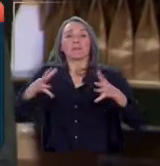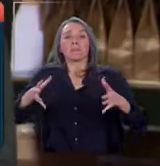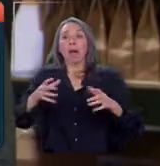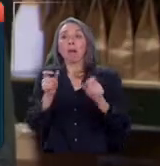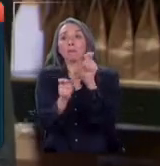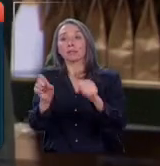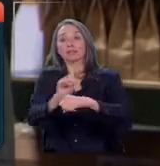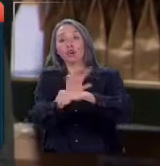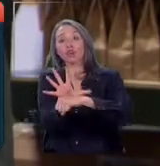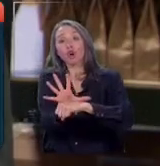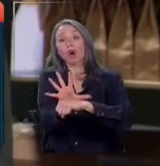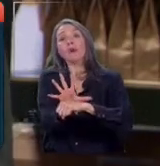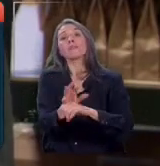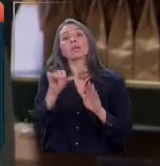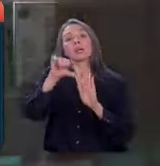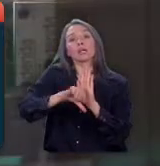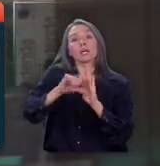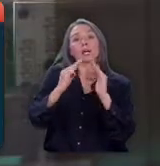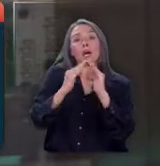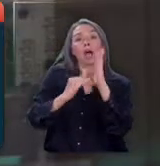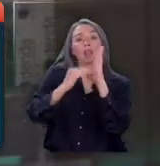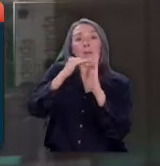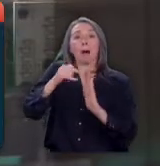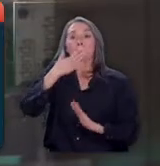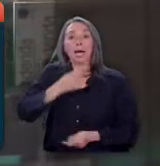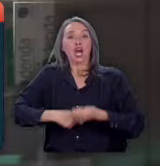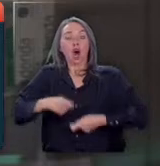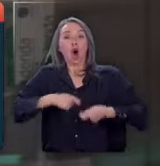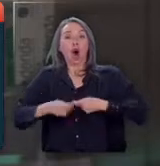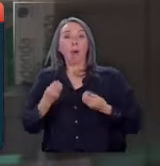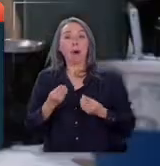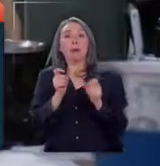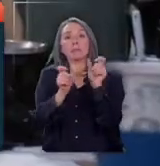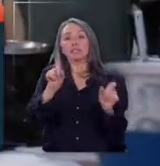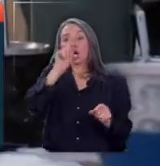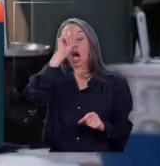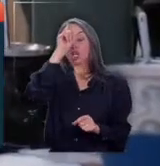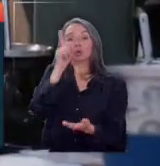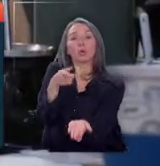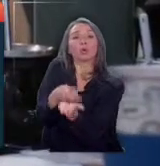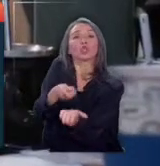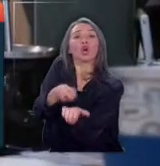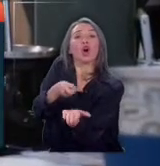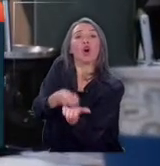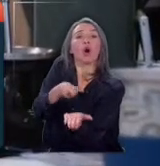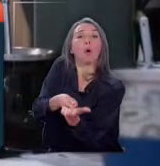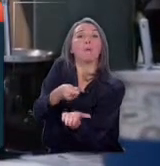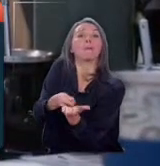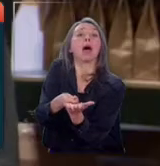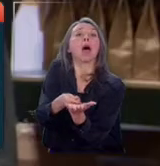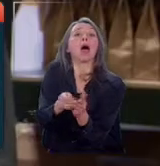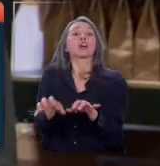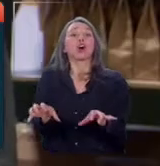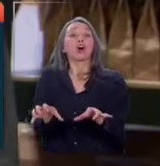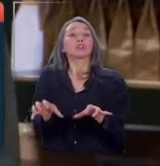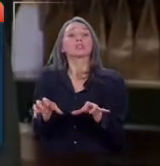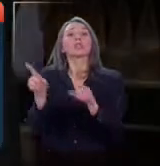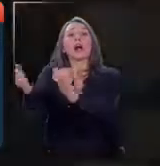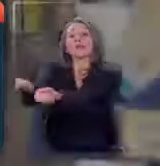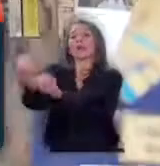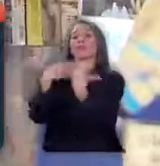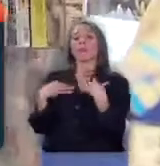gente está en sus casas eh No está yendo mejor ya la gente se está acostumbrando a pedir todas sus cosas a a la casa